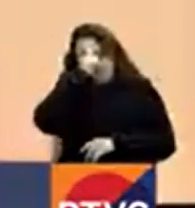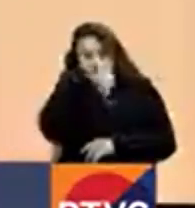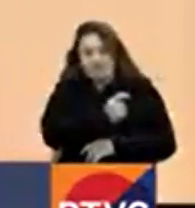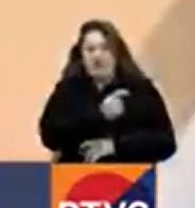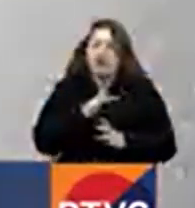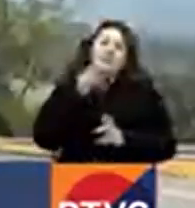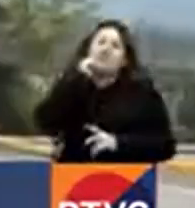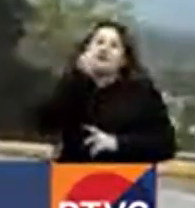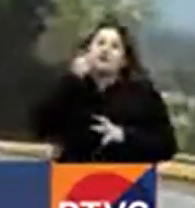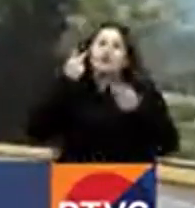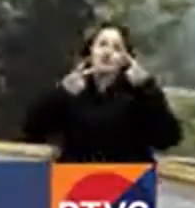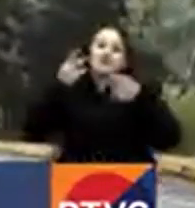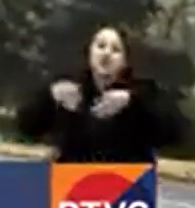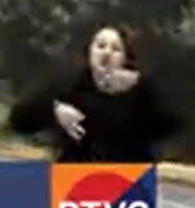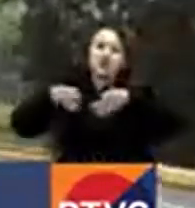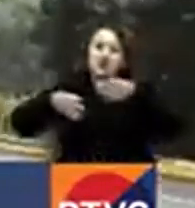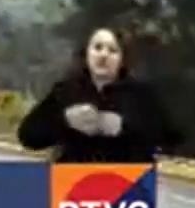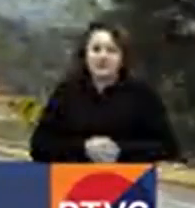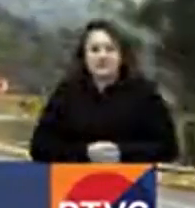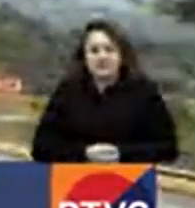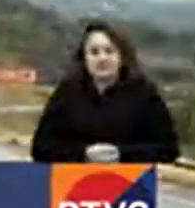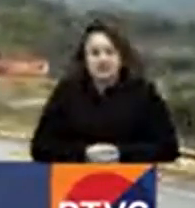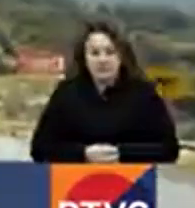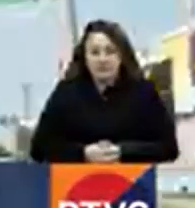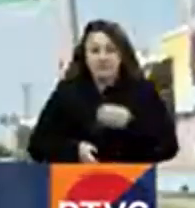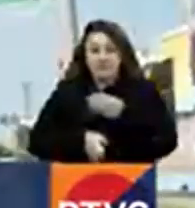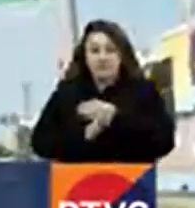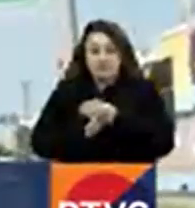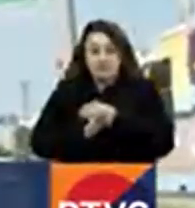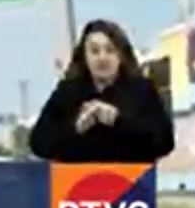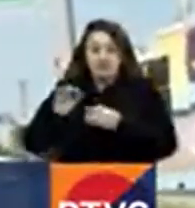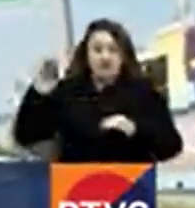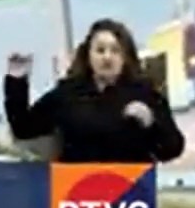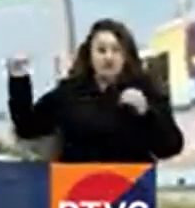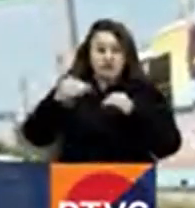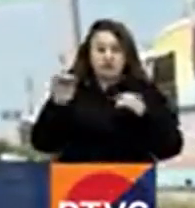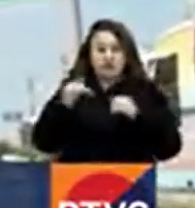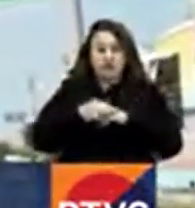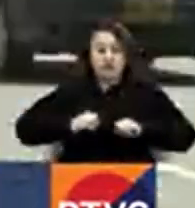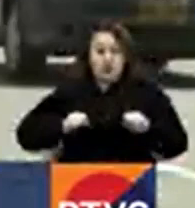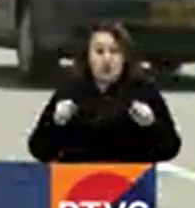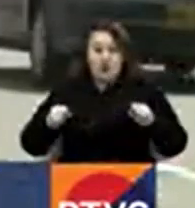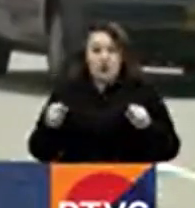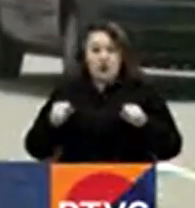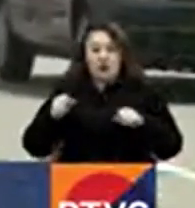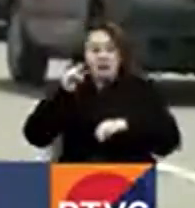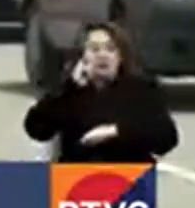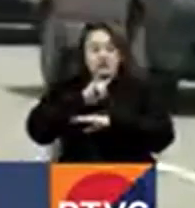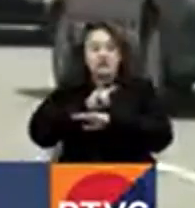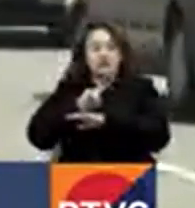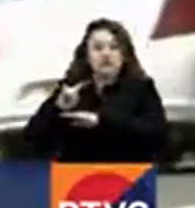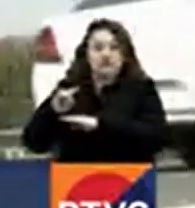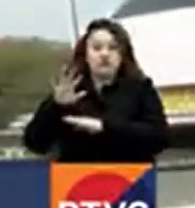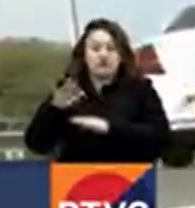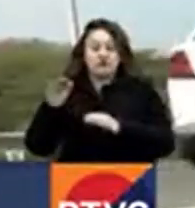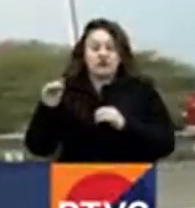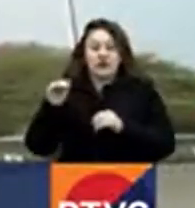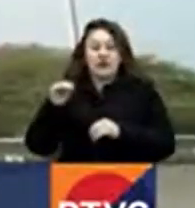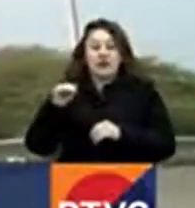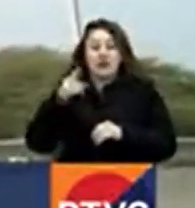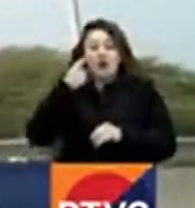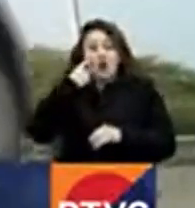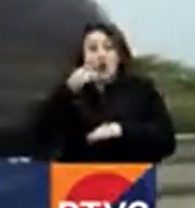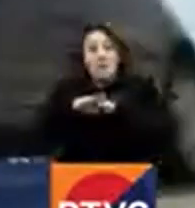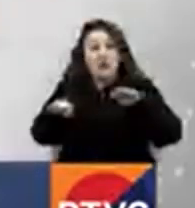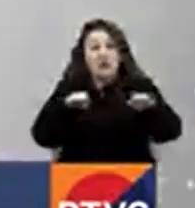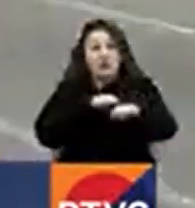de justicia. Continúa Operación Retorno. Autoridades vigilan vías del país. Hay pico y placa regional en